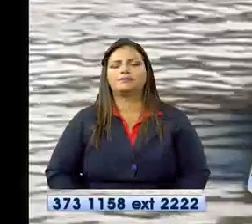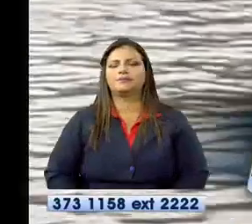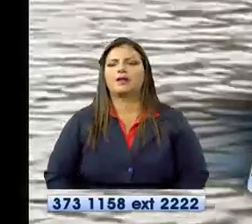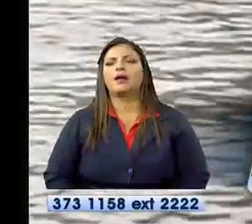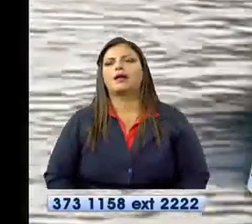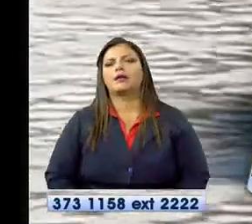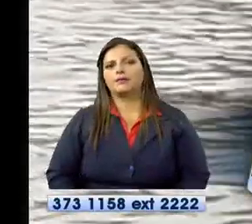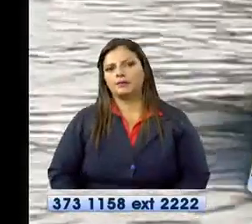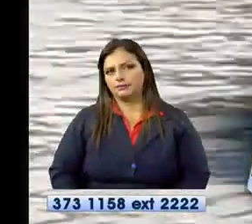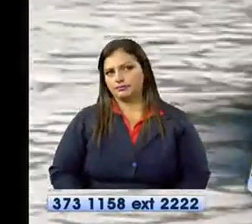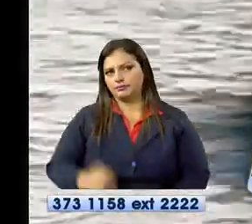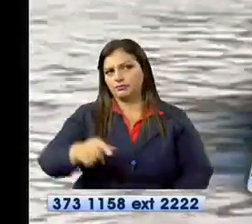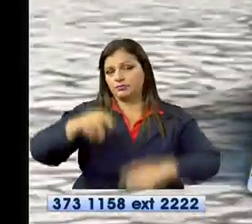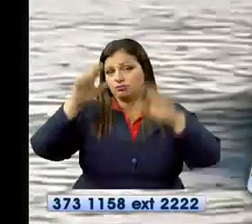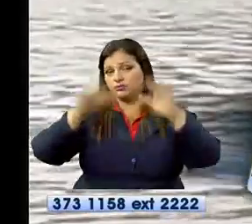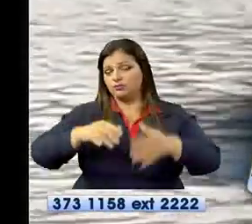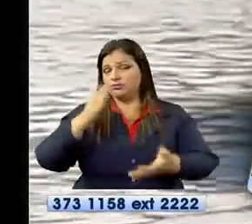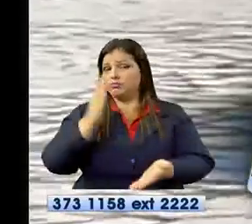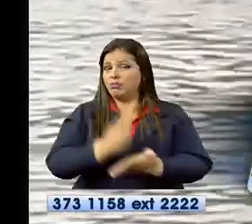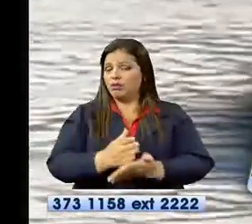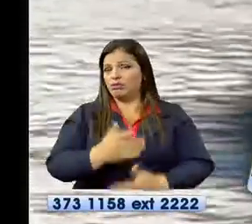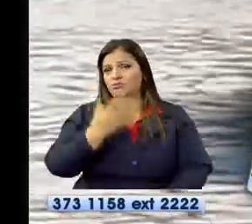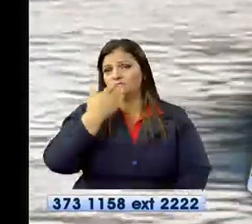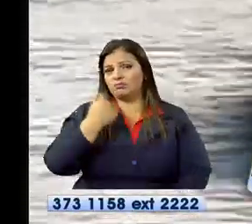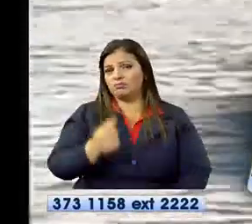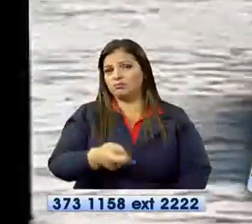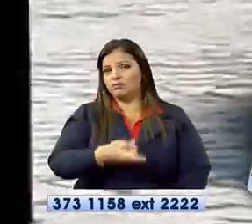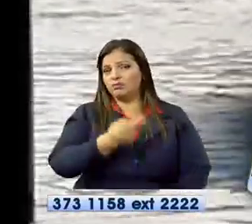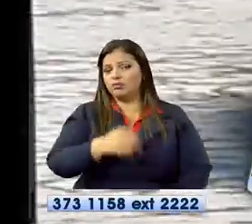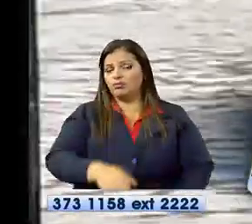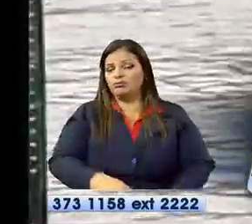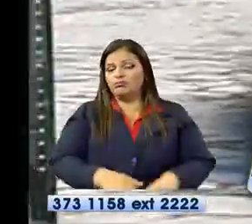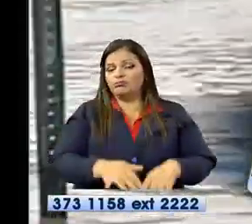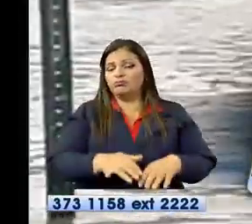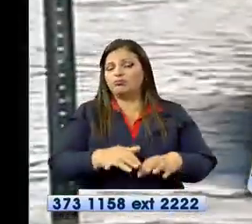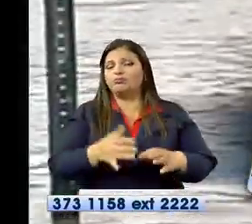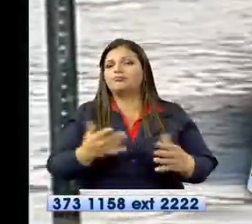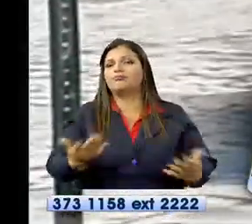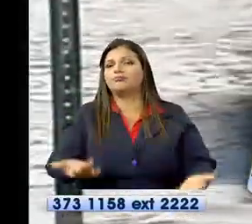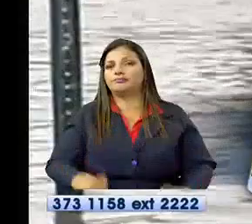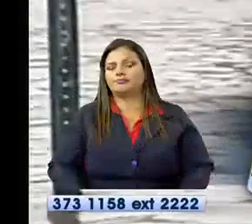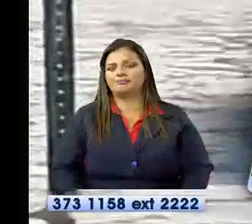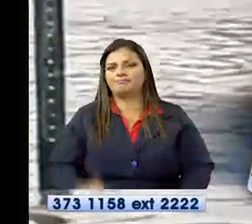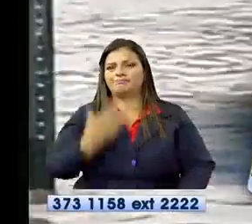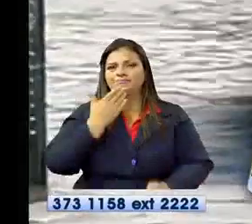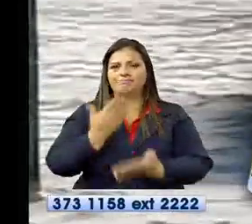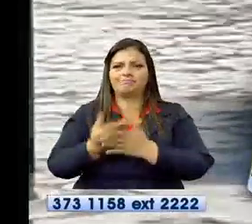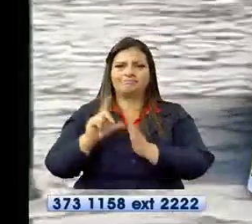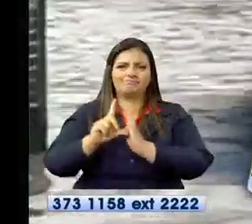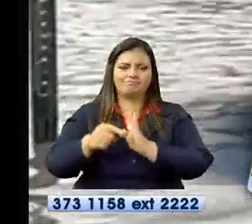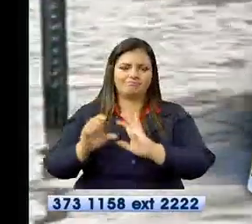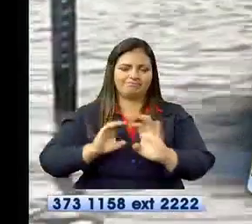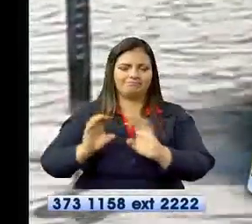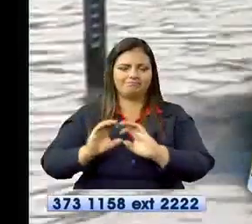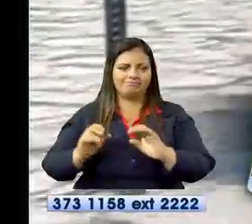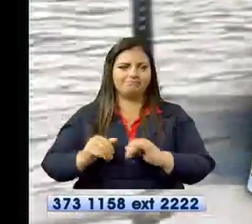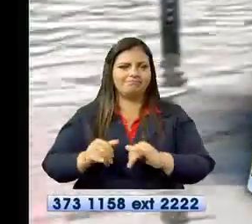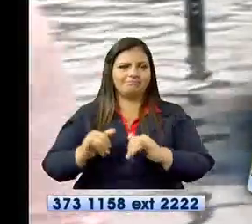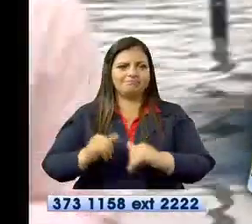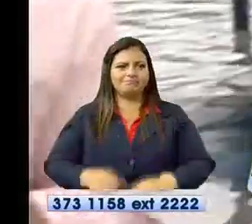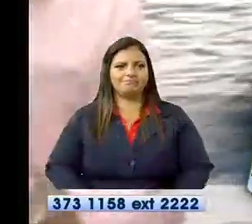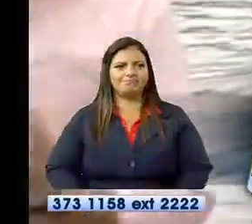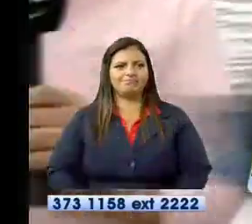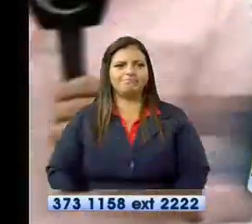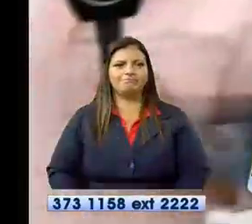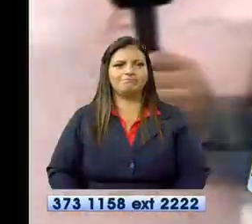se dificulta por más tiempo esa situación. Enrique, gracias nuevamente y volveremos a conversar contigo para ver cómo va evolucionando esa evacuación de aguas en